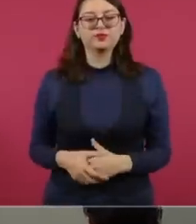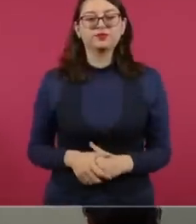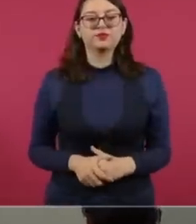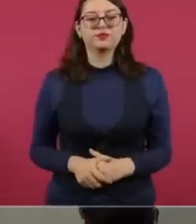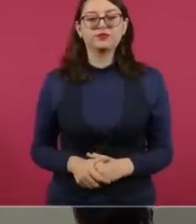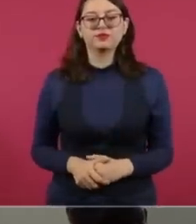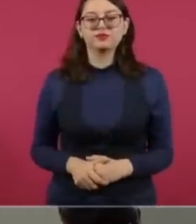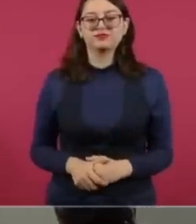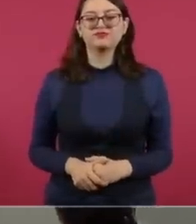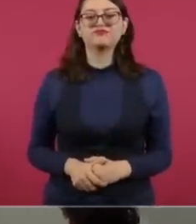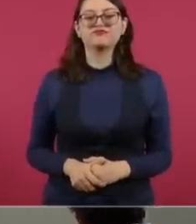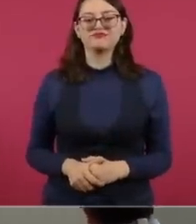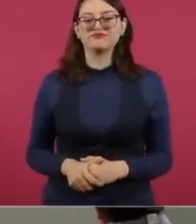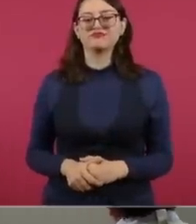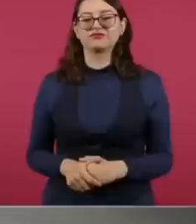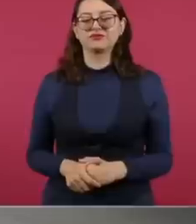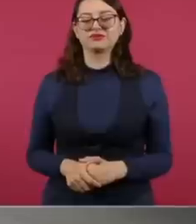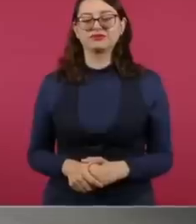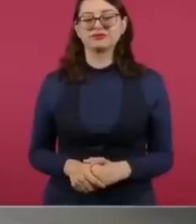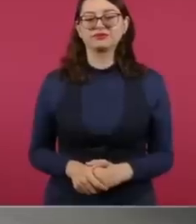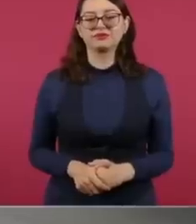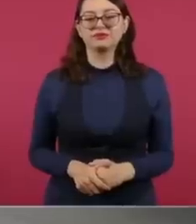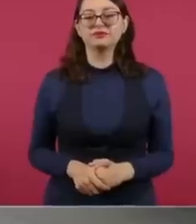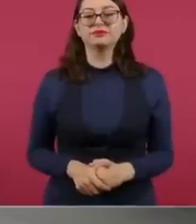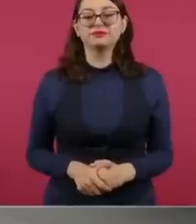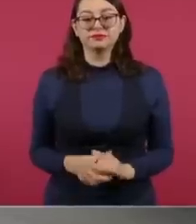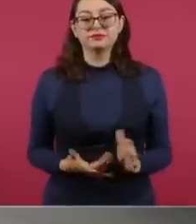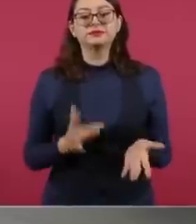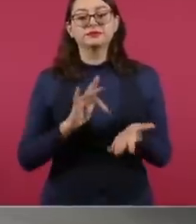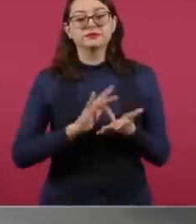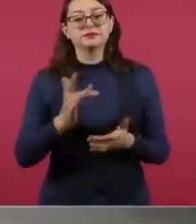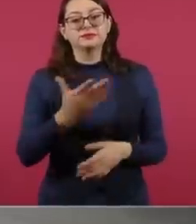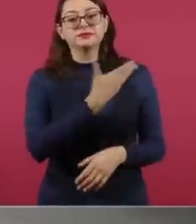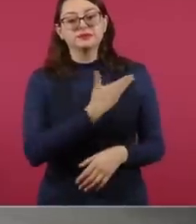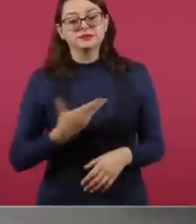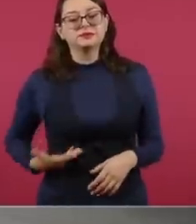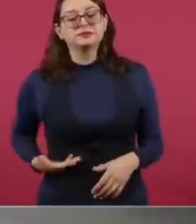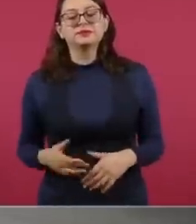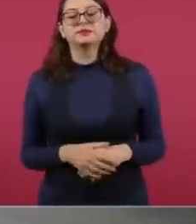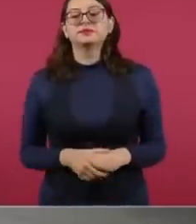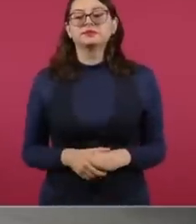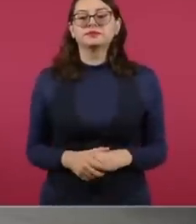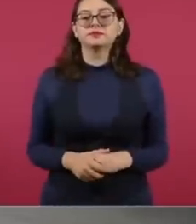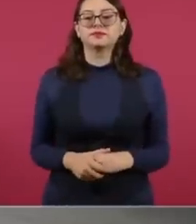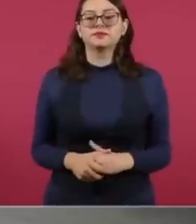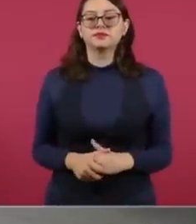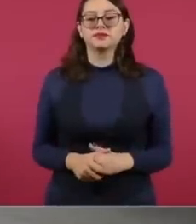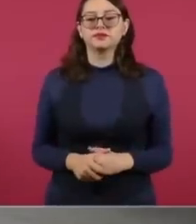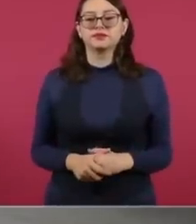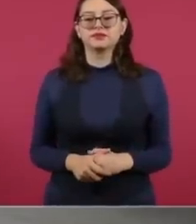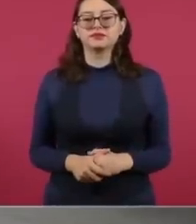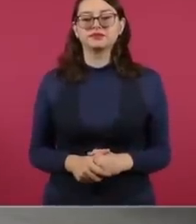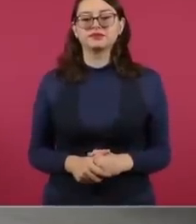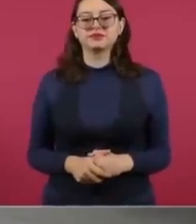Bueno, ya estamos ahí. Sí, presidente. Gracias. Finalmente, presidente.